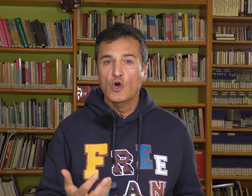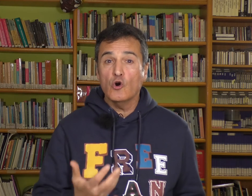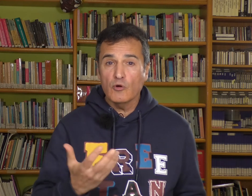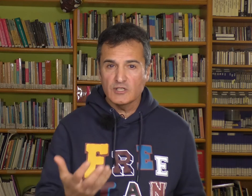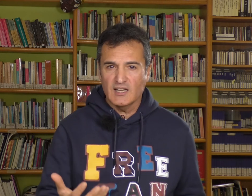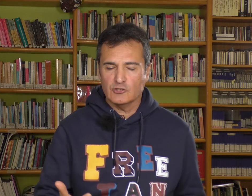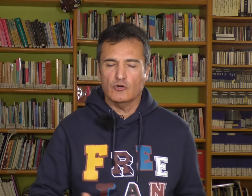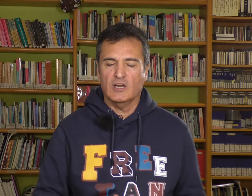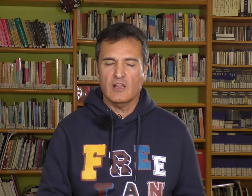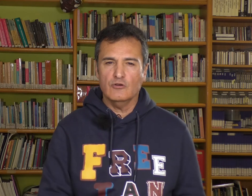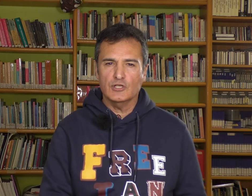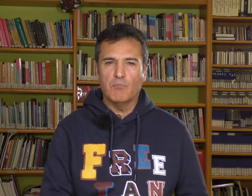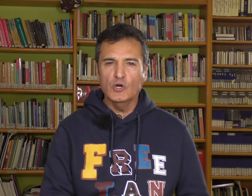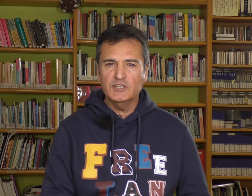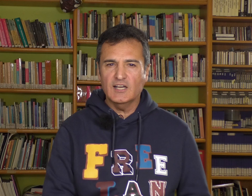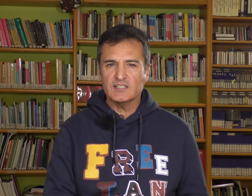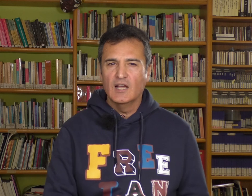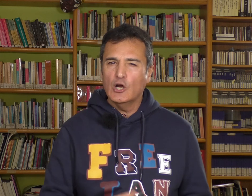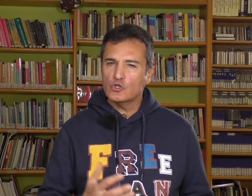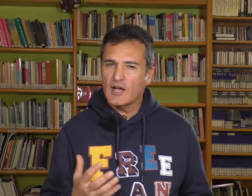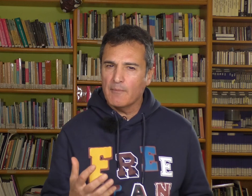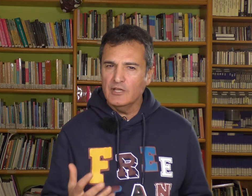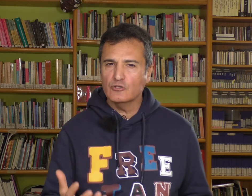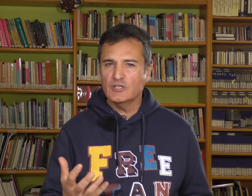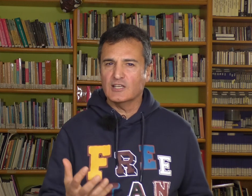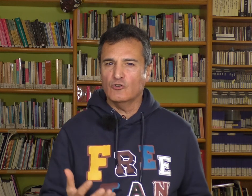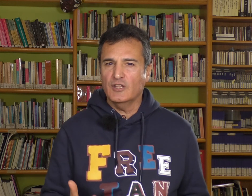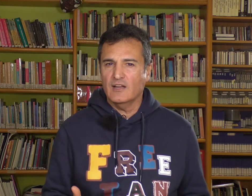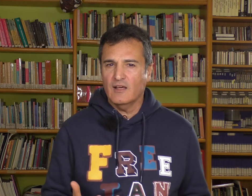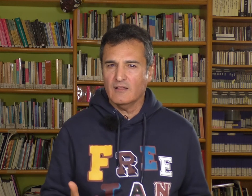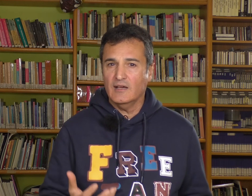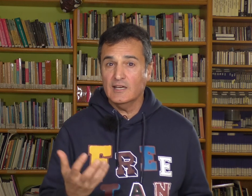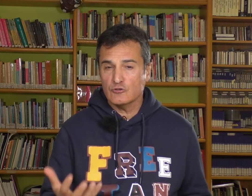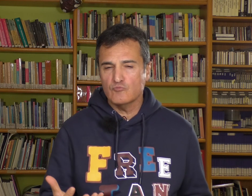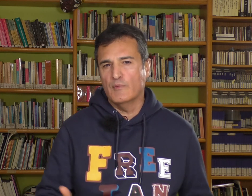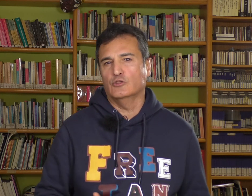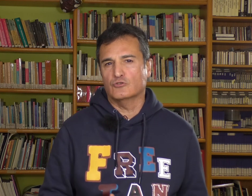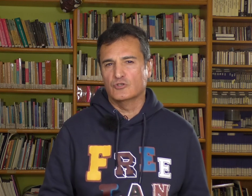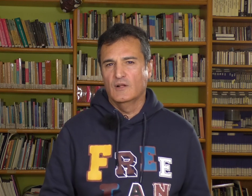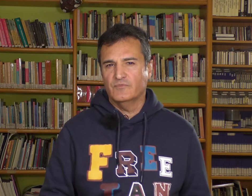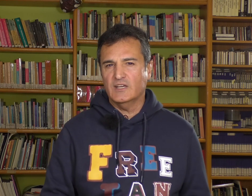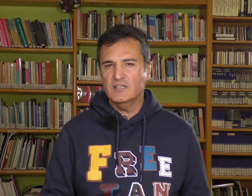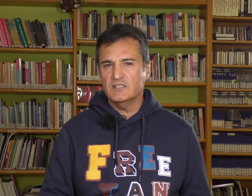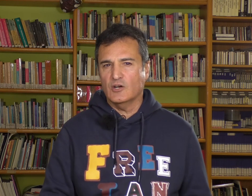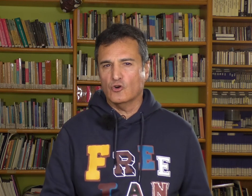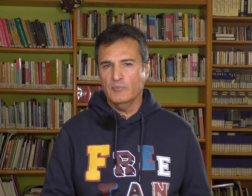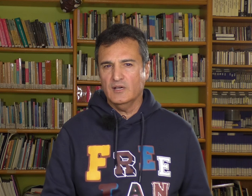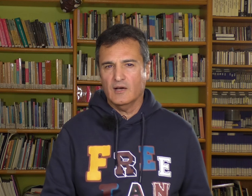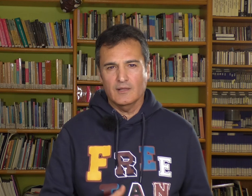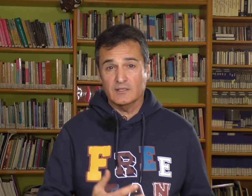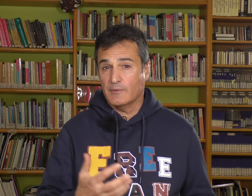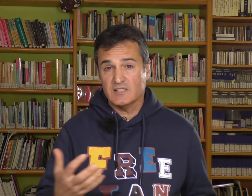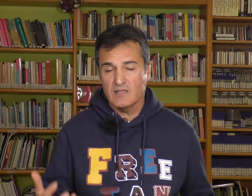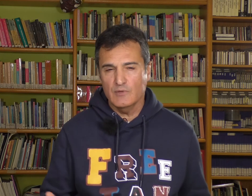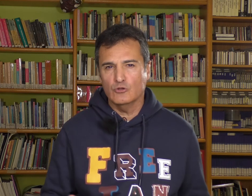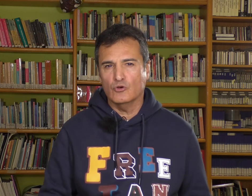europeos como desde las organizaciones políticas, los caminos de la solidaridad en estos momentos de crisis económica,